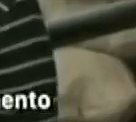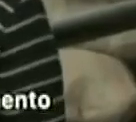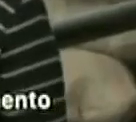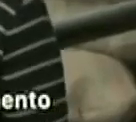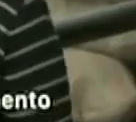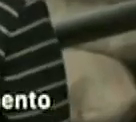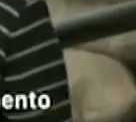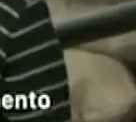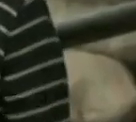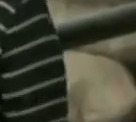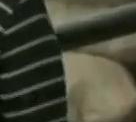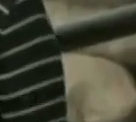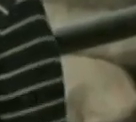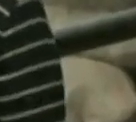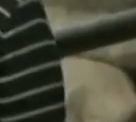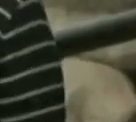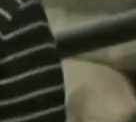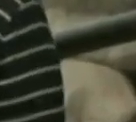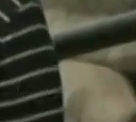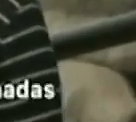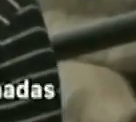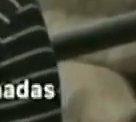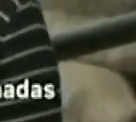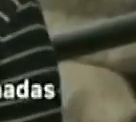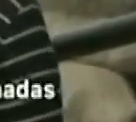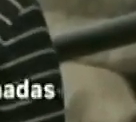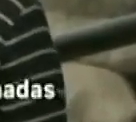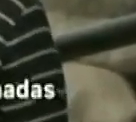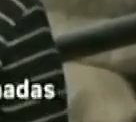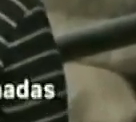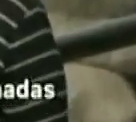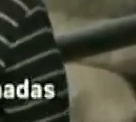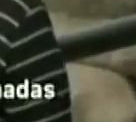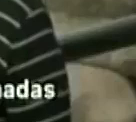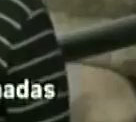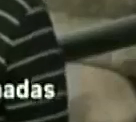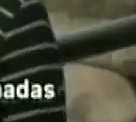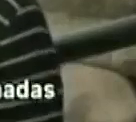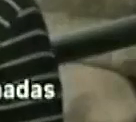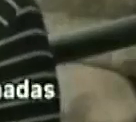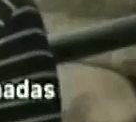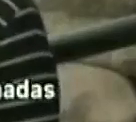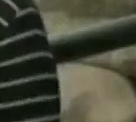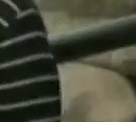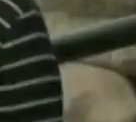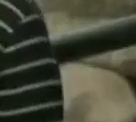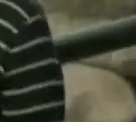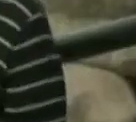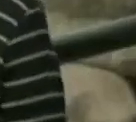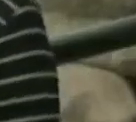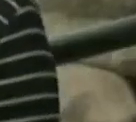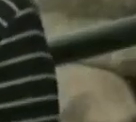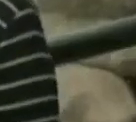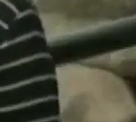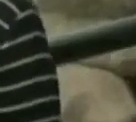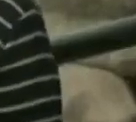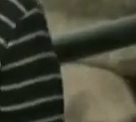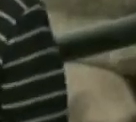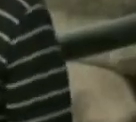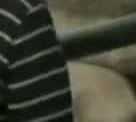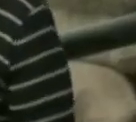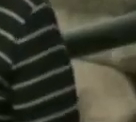a Dios por este bello momento. Y dos, pues, darle gracias a las Fuerzas Armadas Nacionales que nos han dado el